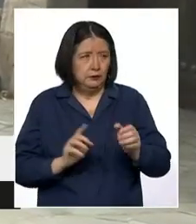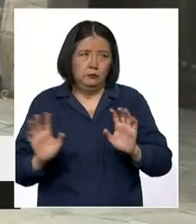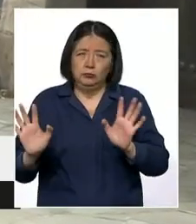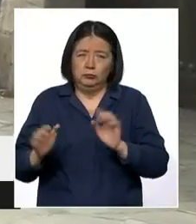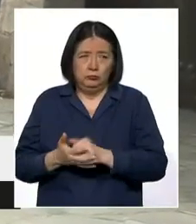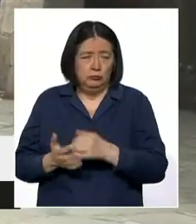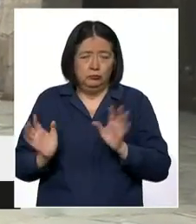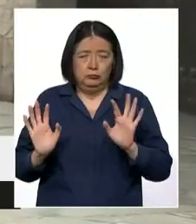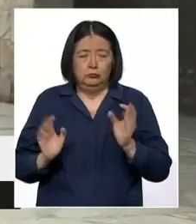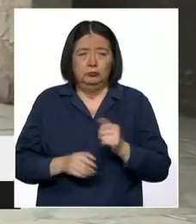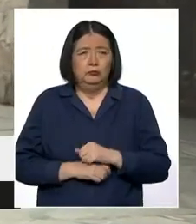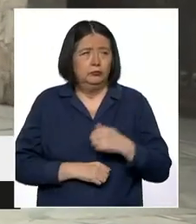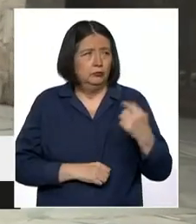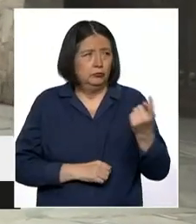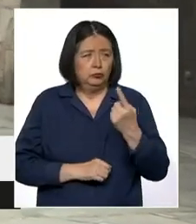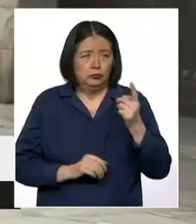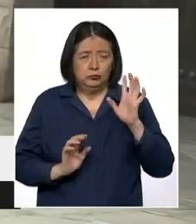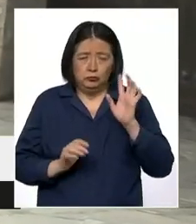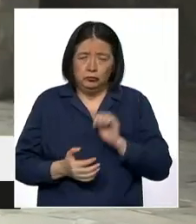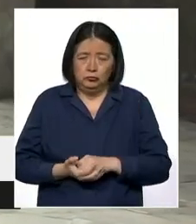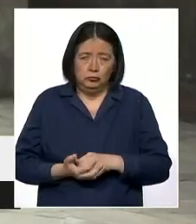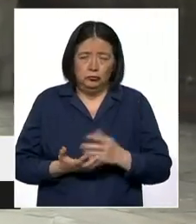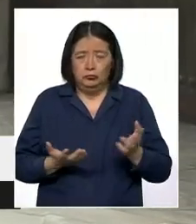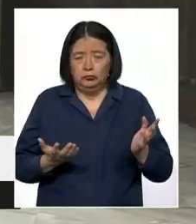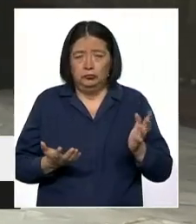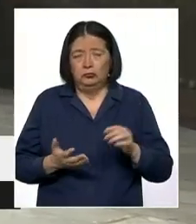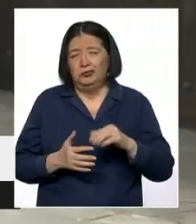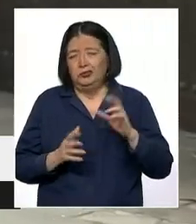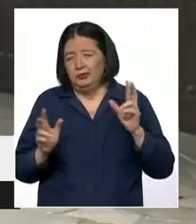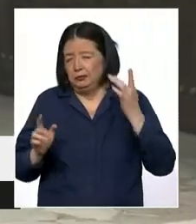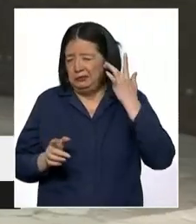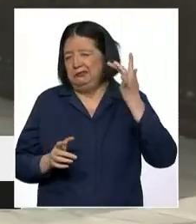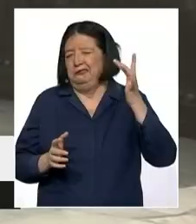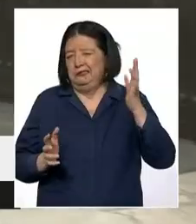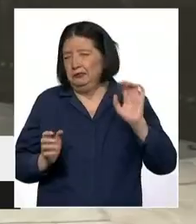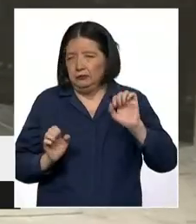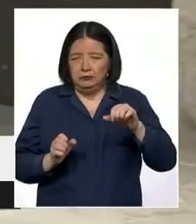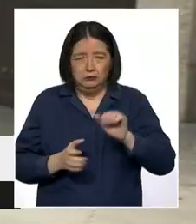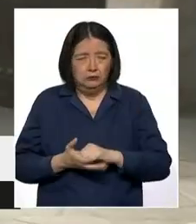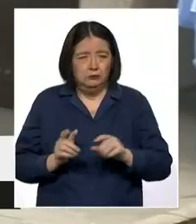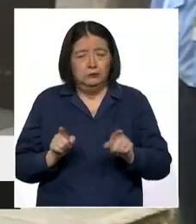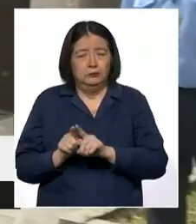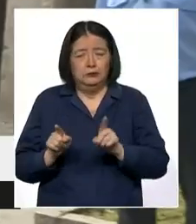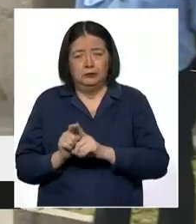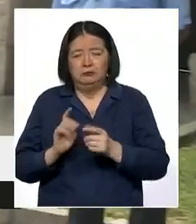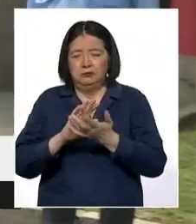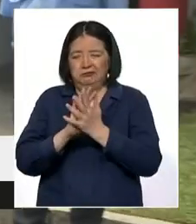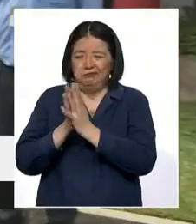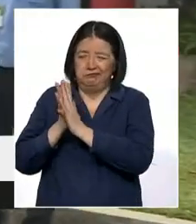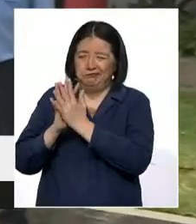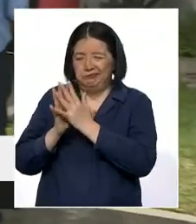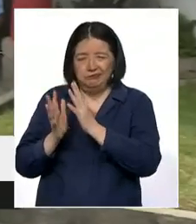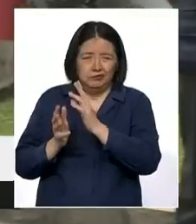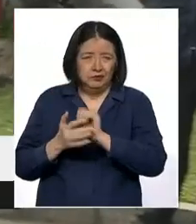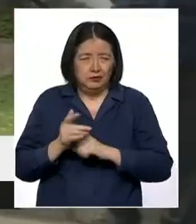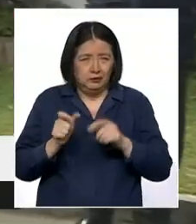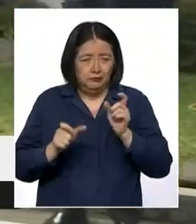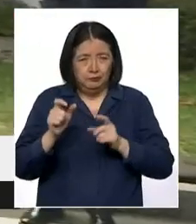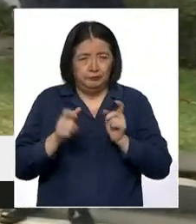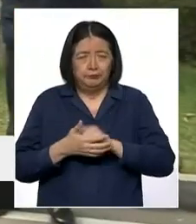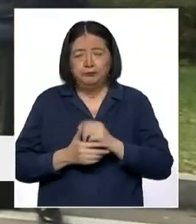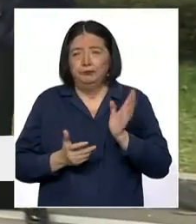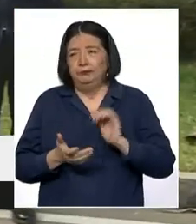Por el momento no. Solamente que perturban por el tema de los ruidos molestos, ¿no? Y también las aglomeraciones que se